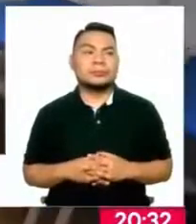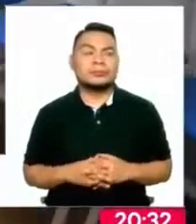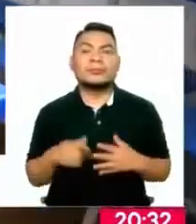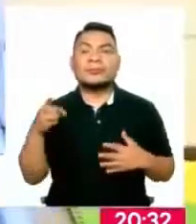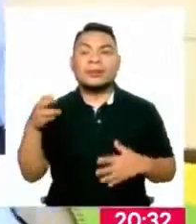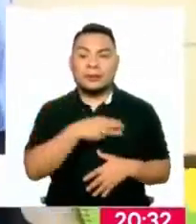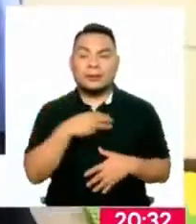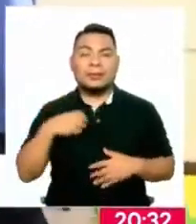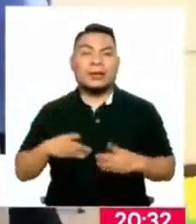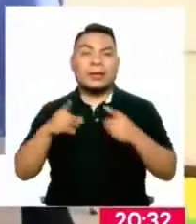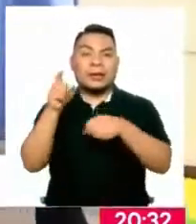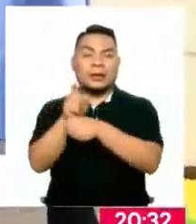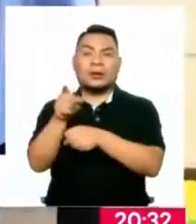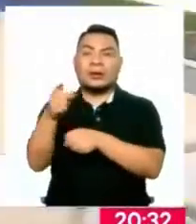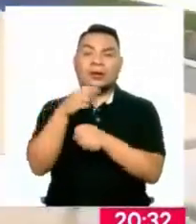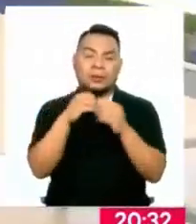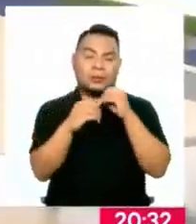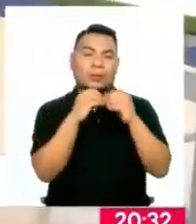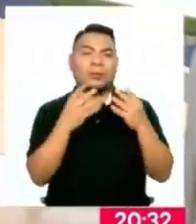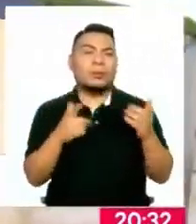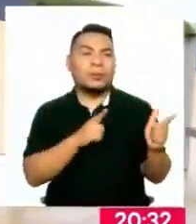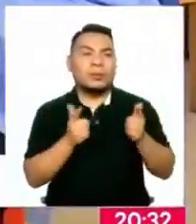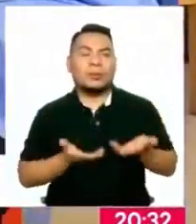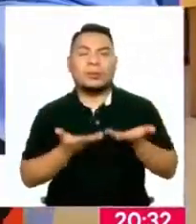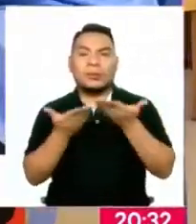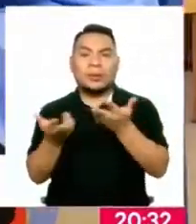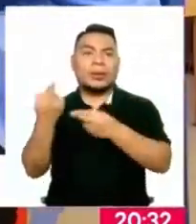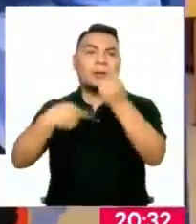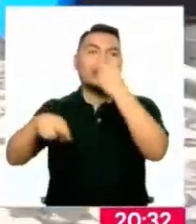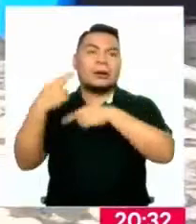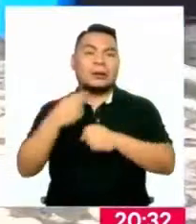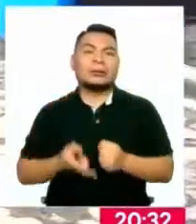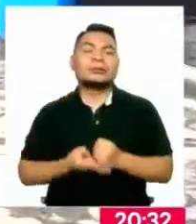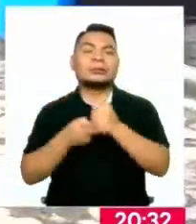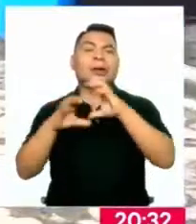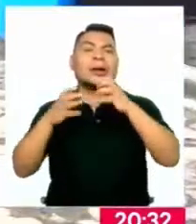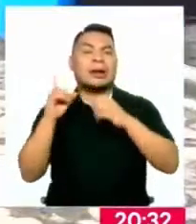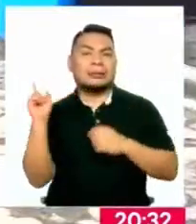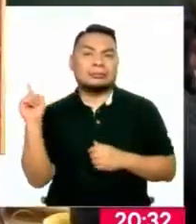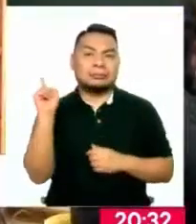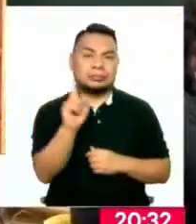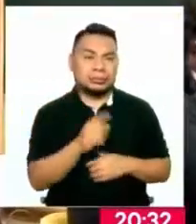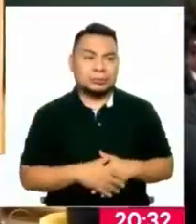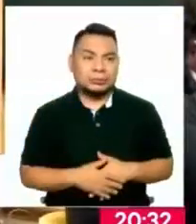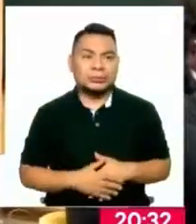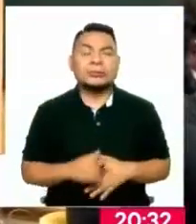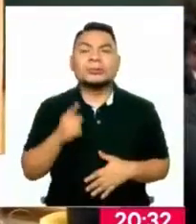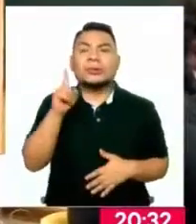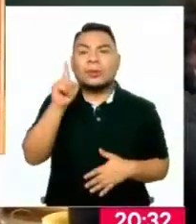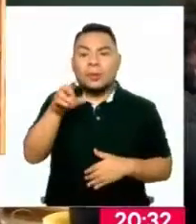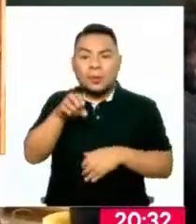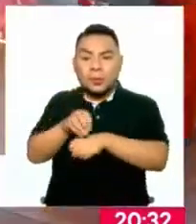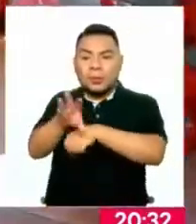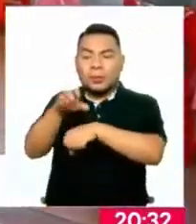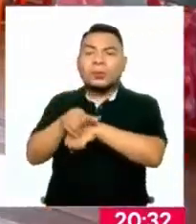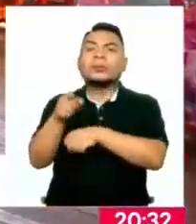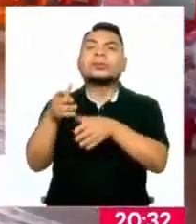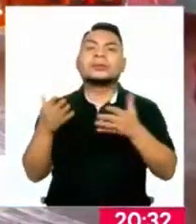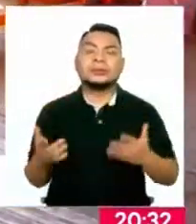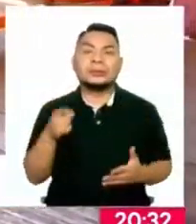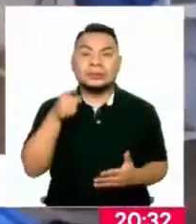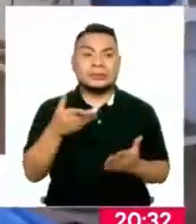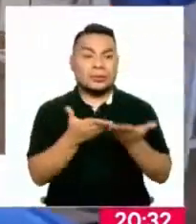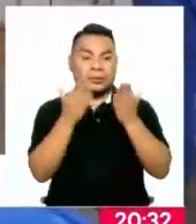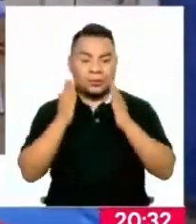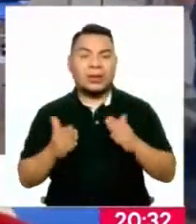El Ministerio de Educación modificó las disposiciones para el retorno seguro a clases presenciales. Una de las recomendaciones es que